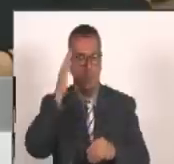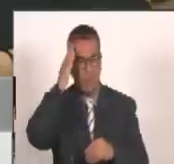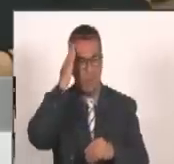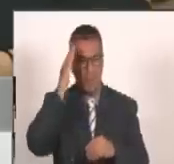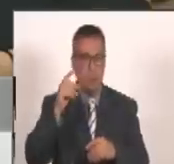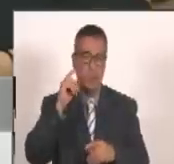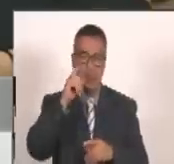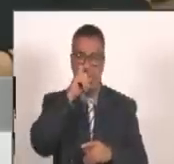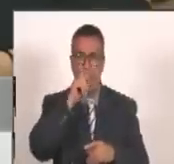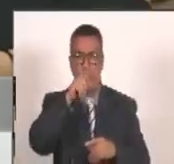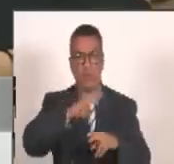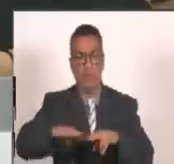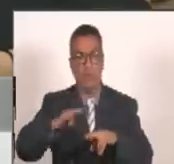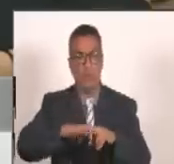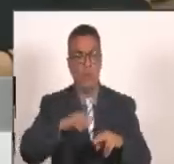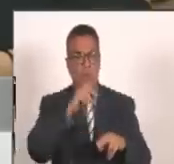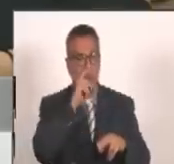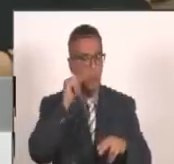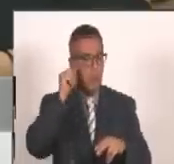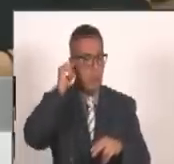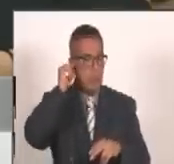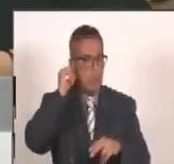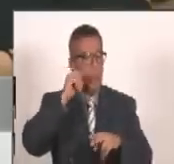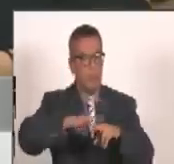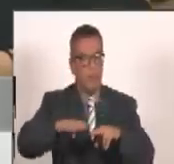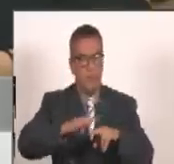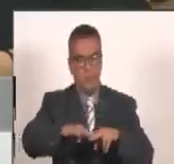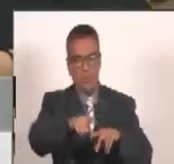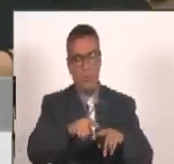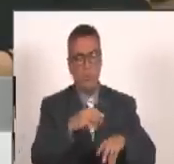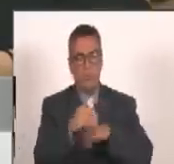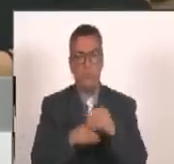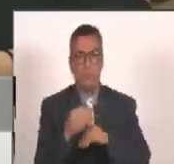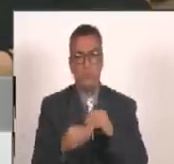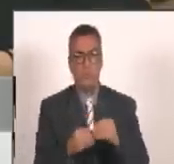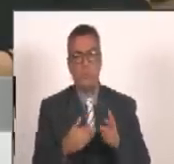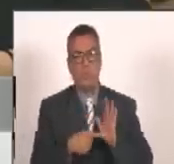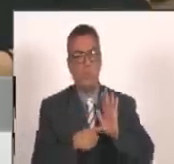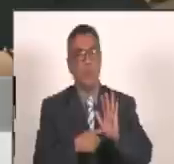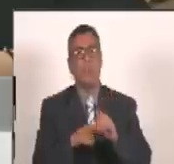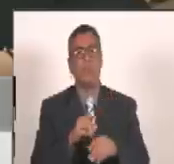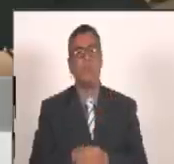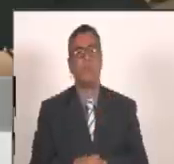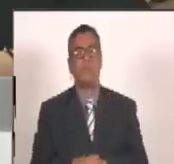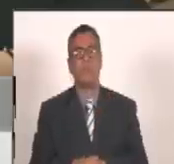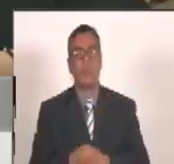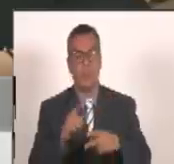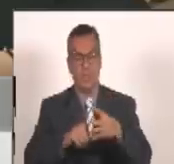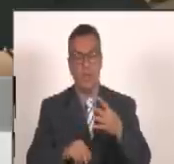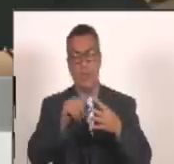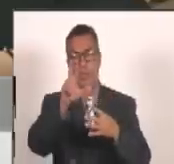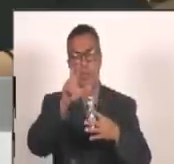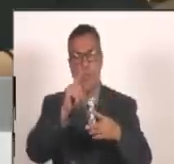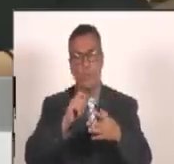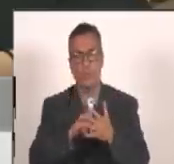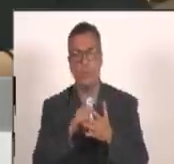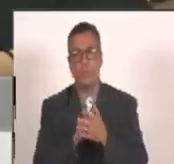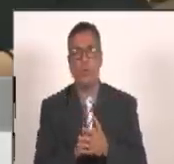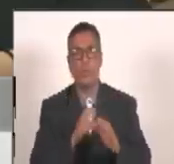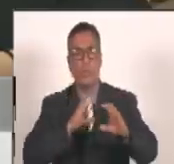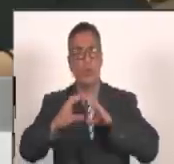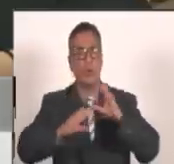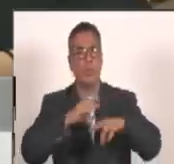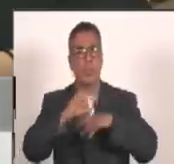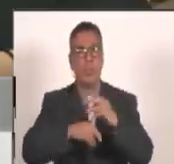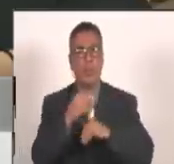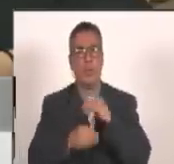sabiduría ancestral para niños y niñas indígenas, con su correspondiente exposición de motivos. Tercer punto de la cuenta,